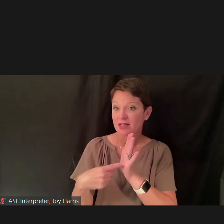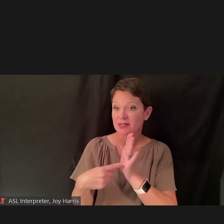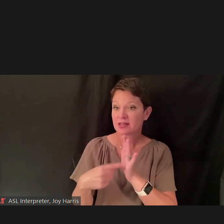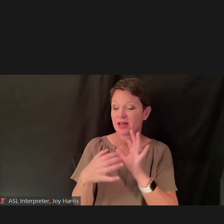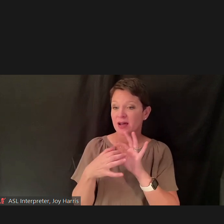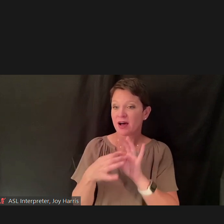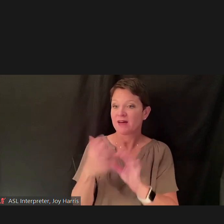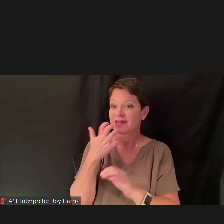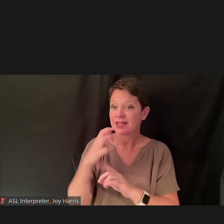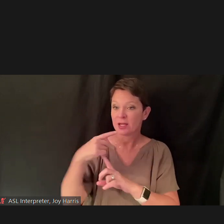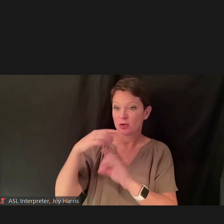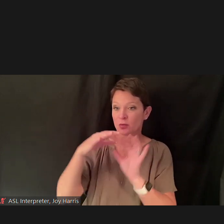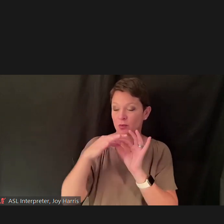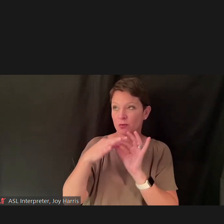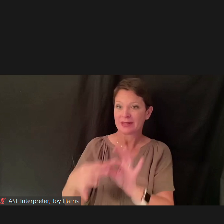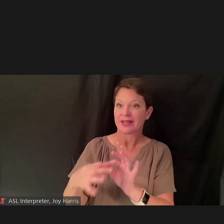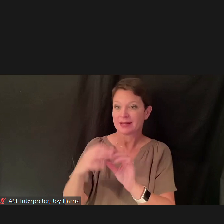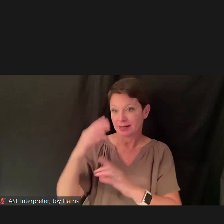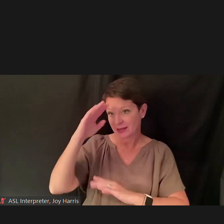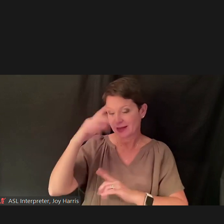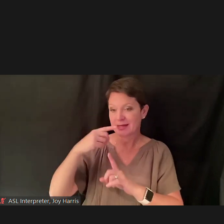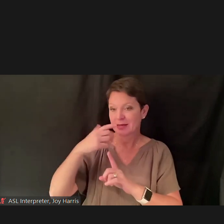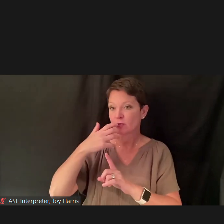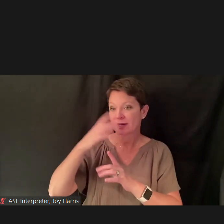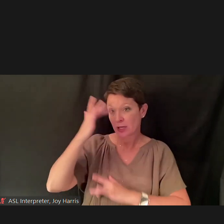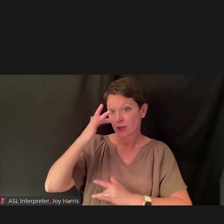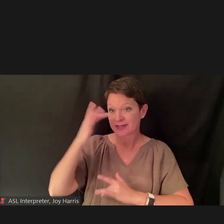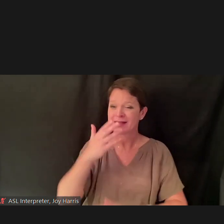le doy la palabra a mi compañera Shani.